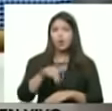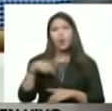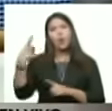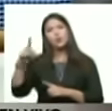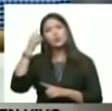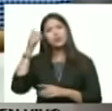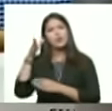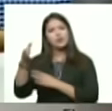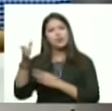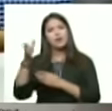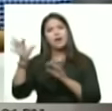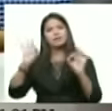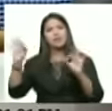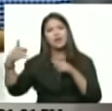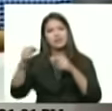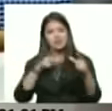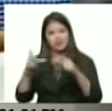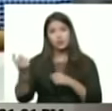Carreño.